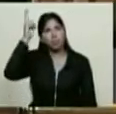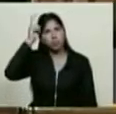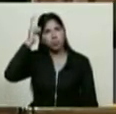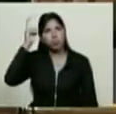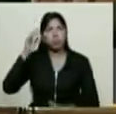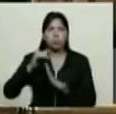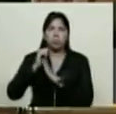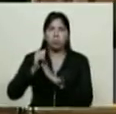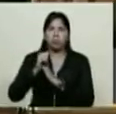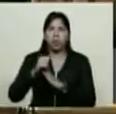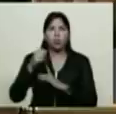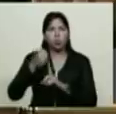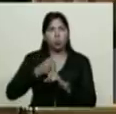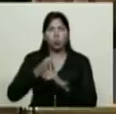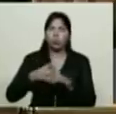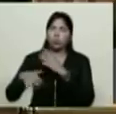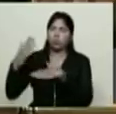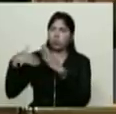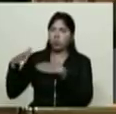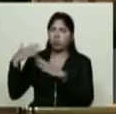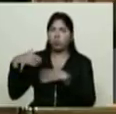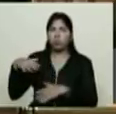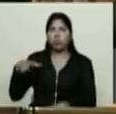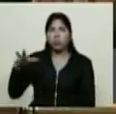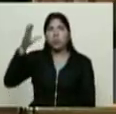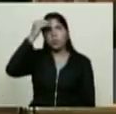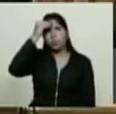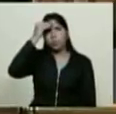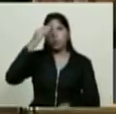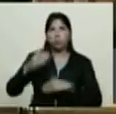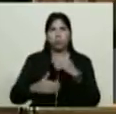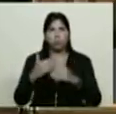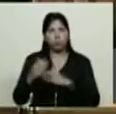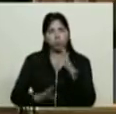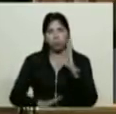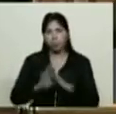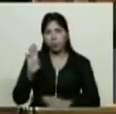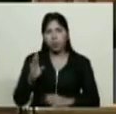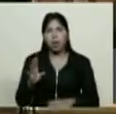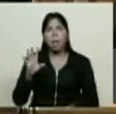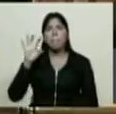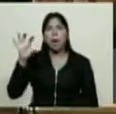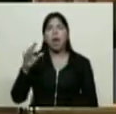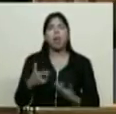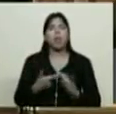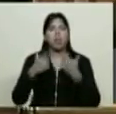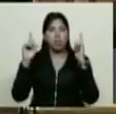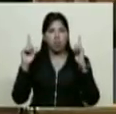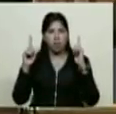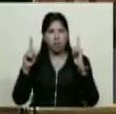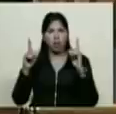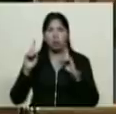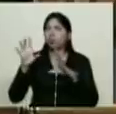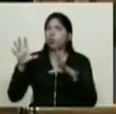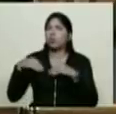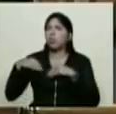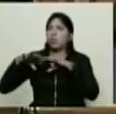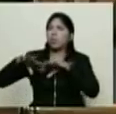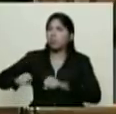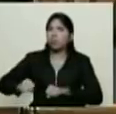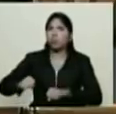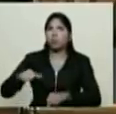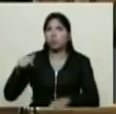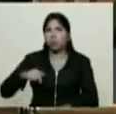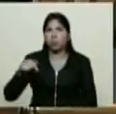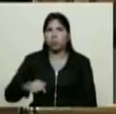de los precursores y forjadores de una patria libre, soberana y anticolonialista. Por lo